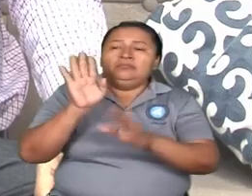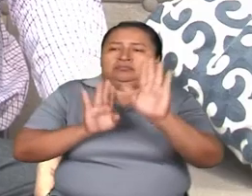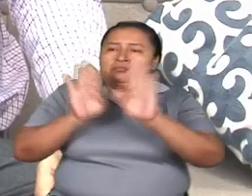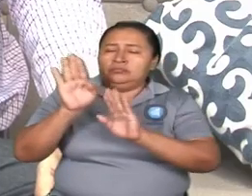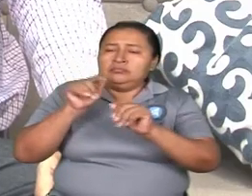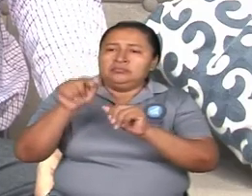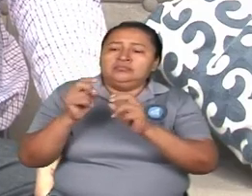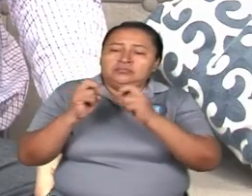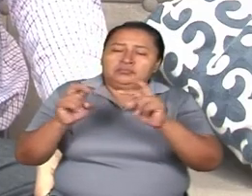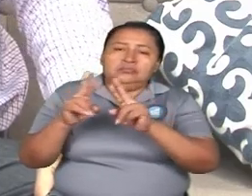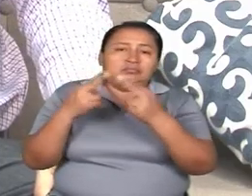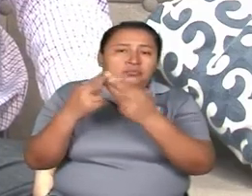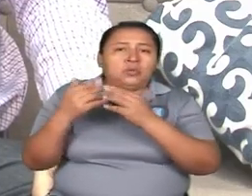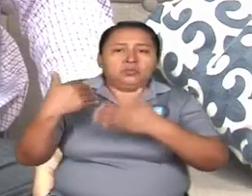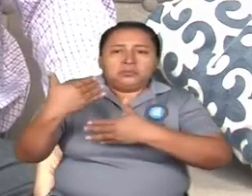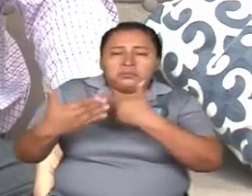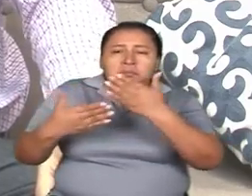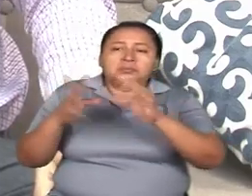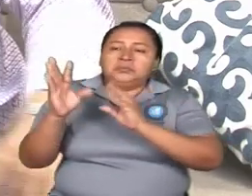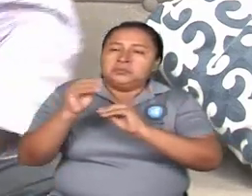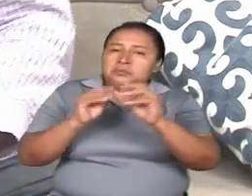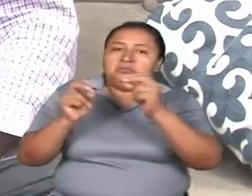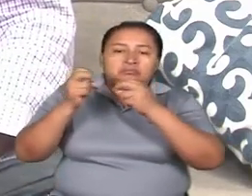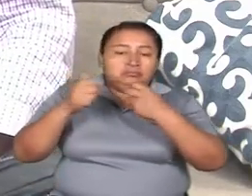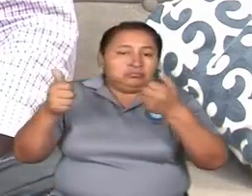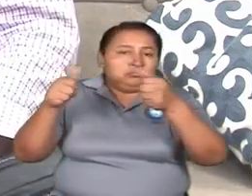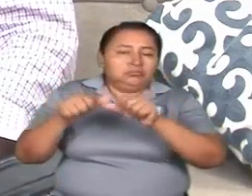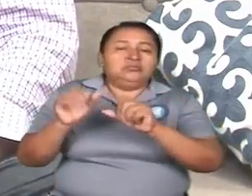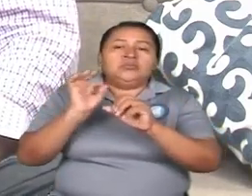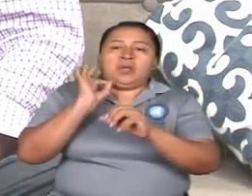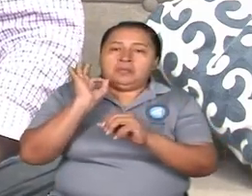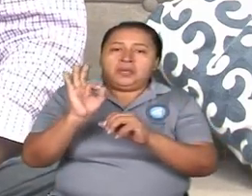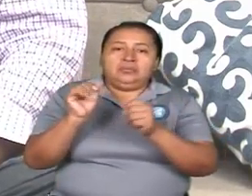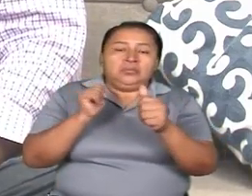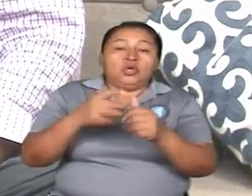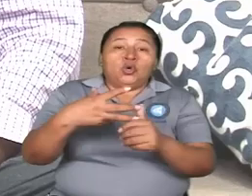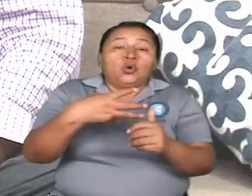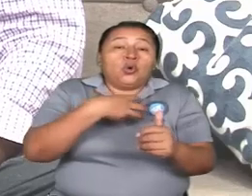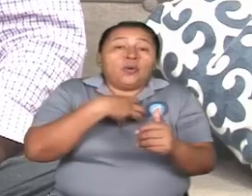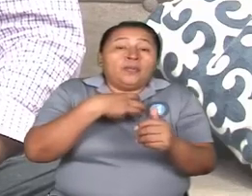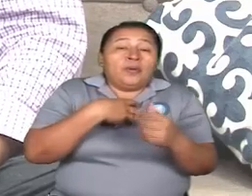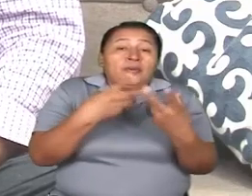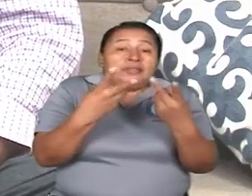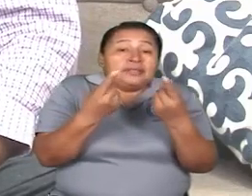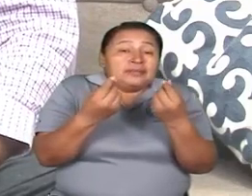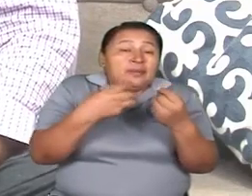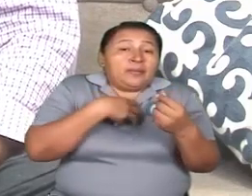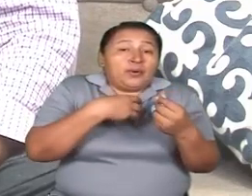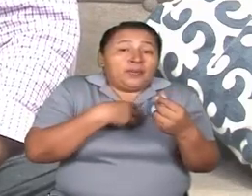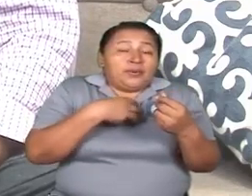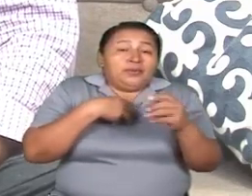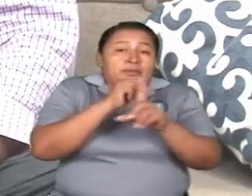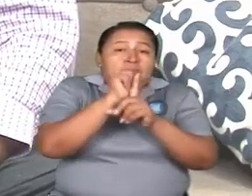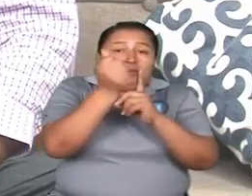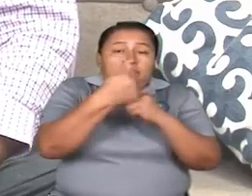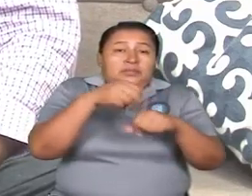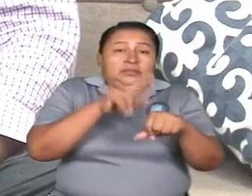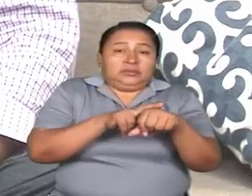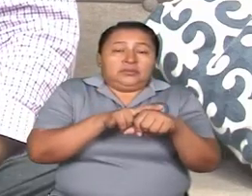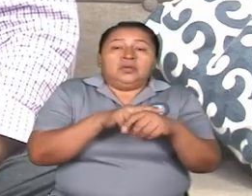y a través, y entonces lo que acordamos ahí fue que con recursos propios de la Asamblea Nacional se iniciara.